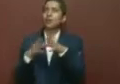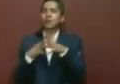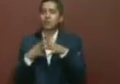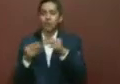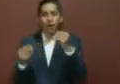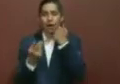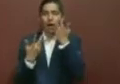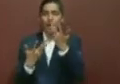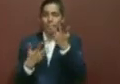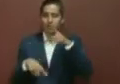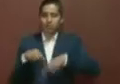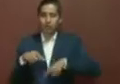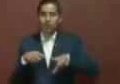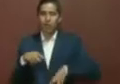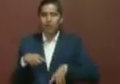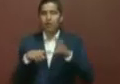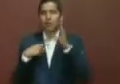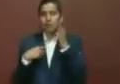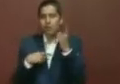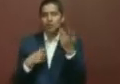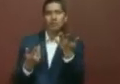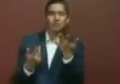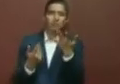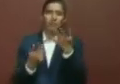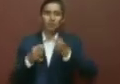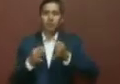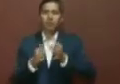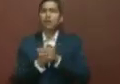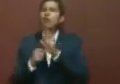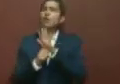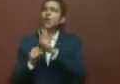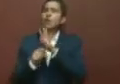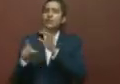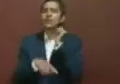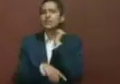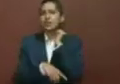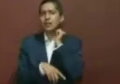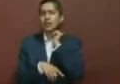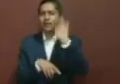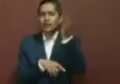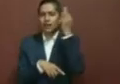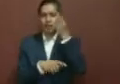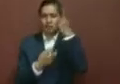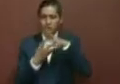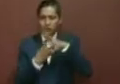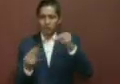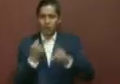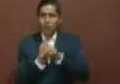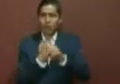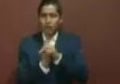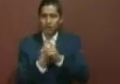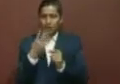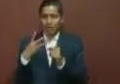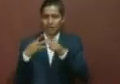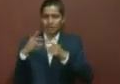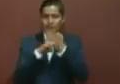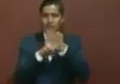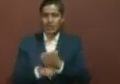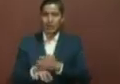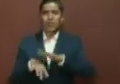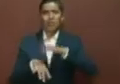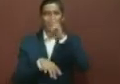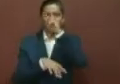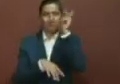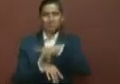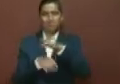poderes. Hoy, ¿cuál recomendación o qué sugerencia sería al Senado de la República que en lugar de solucionar el problema de esas 3 entidades se le meta más, pues